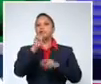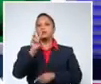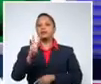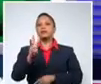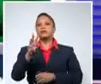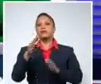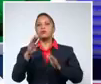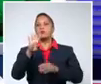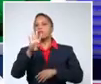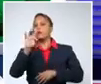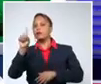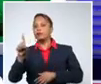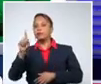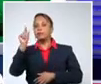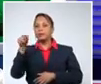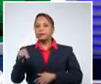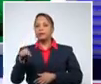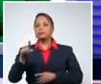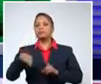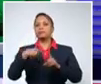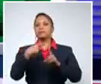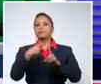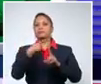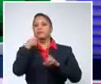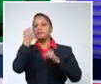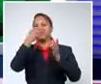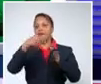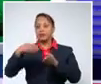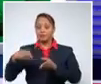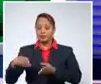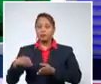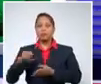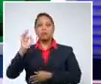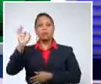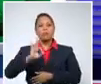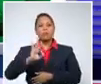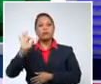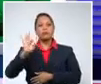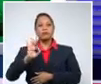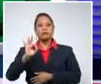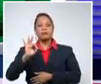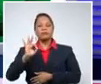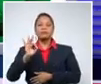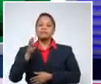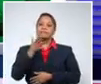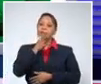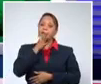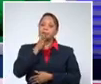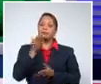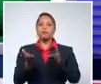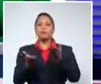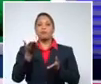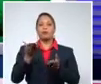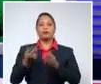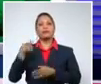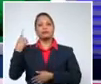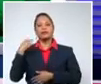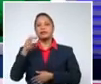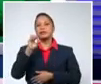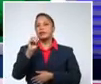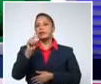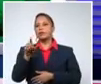341 fallecidos, lo cual da una tasa de letalidad similar a la del día de ayer,